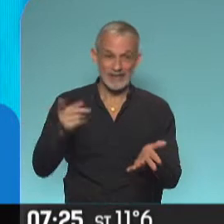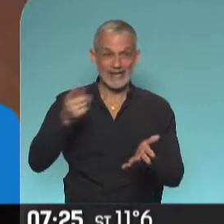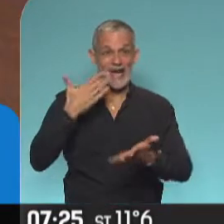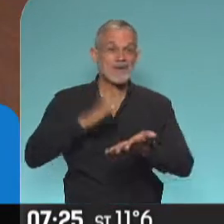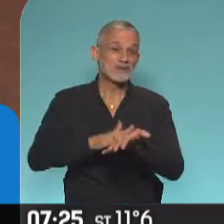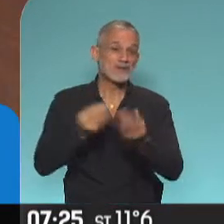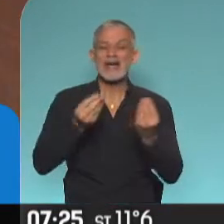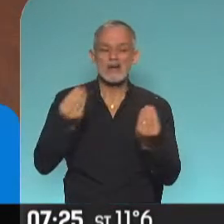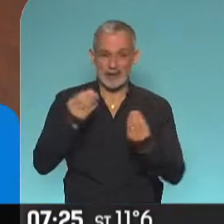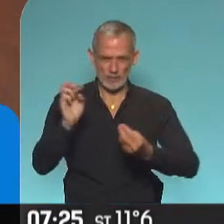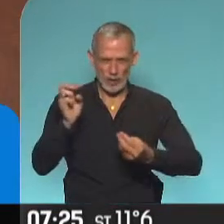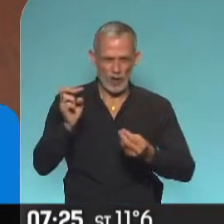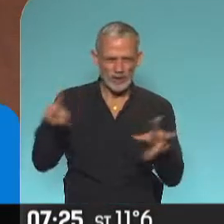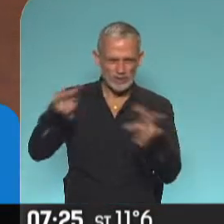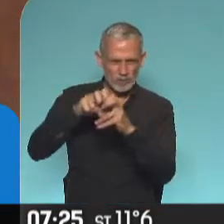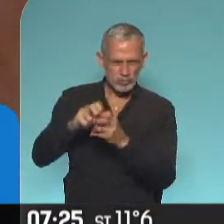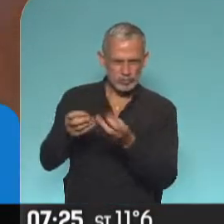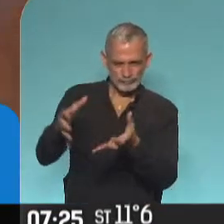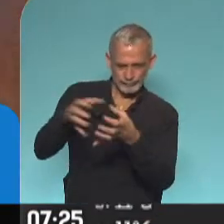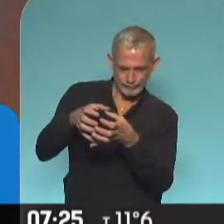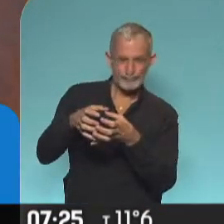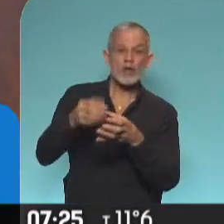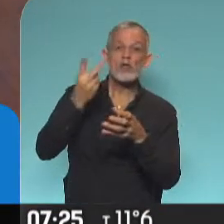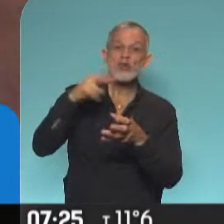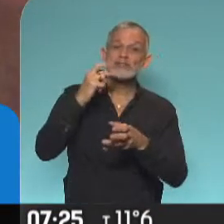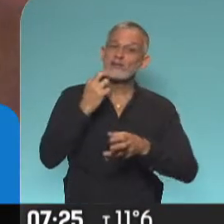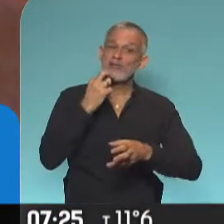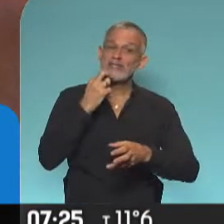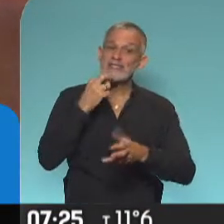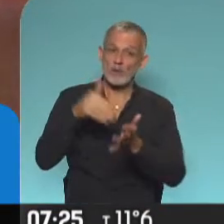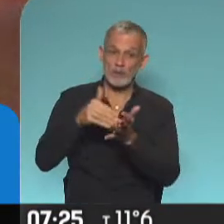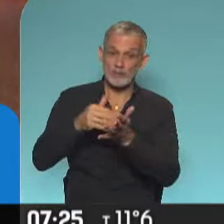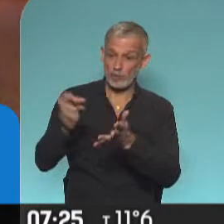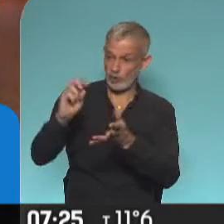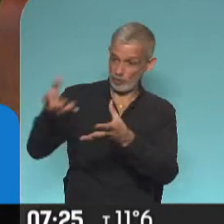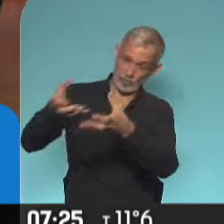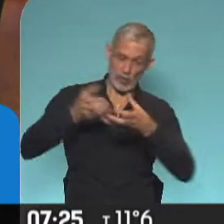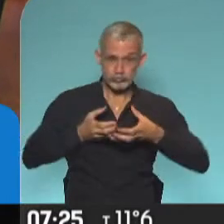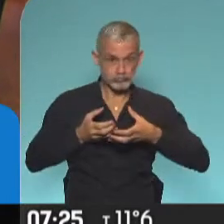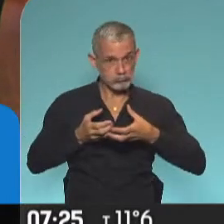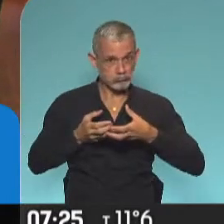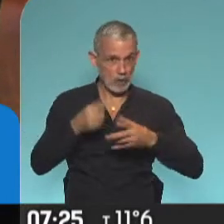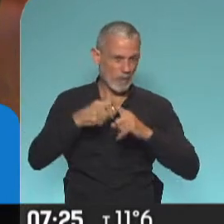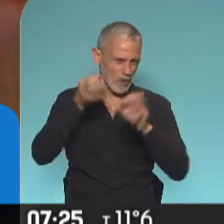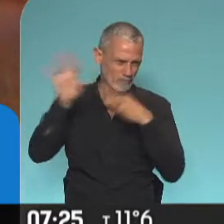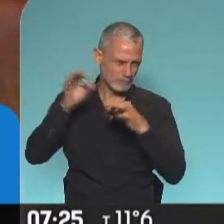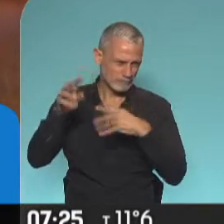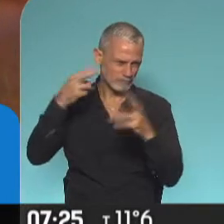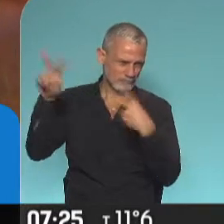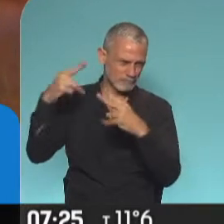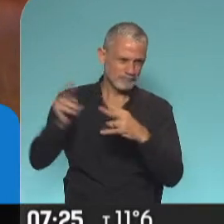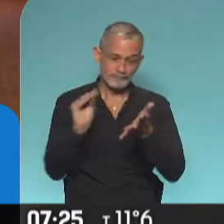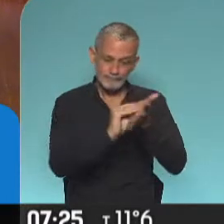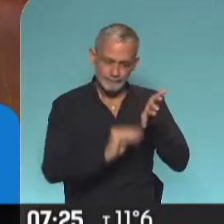de lo que está pasando con liquidaciones. Se liquidaron $219 millones la semana pasada. Se anotaron exportaciones